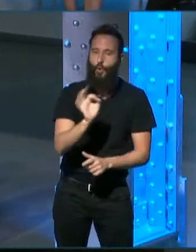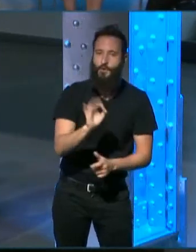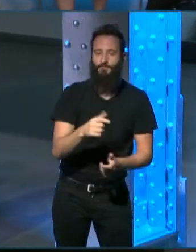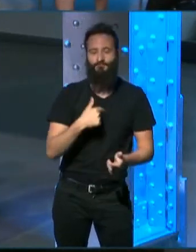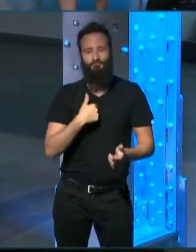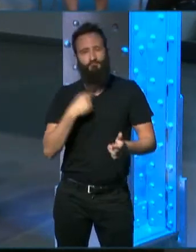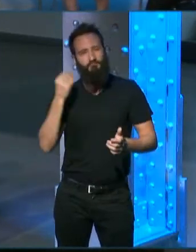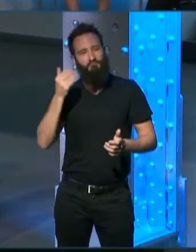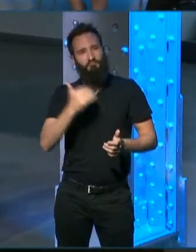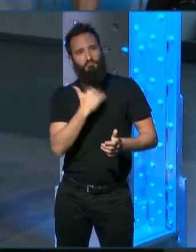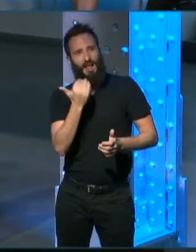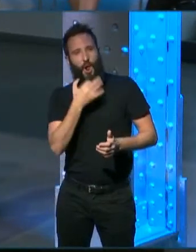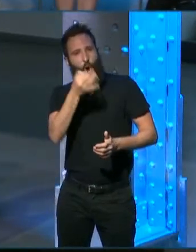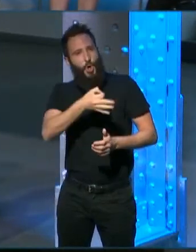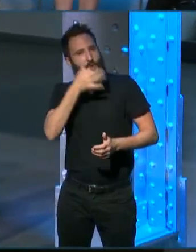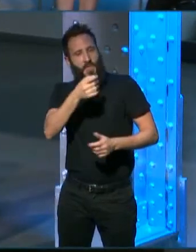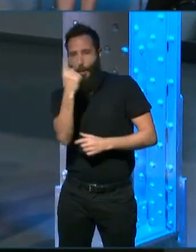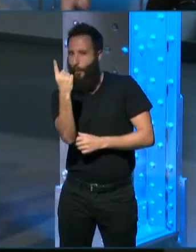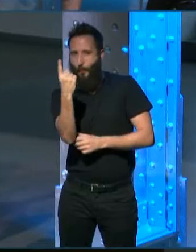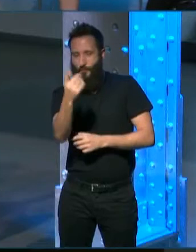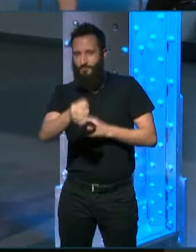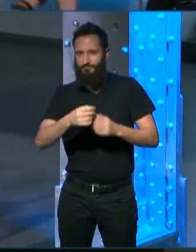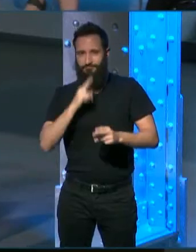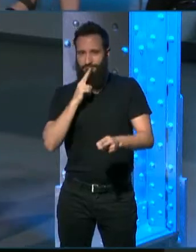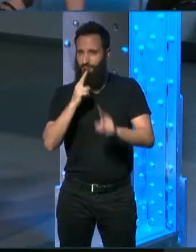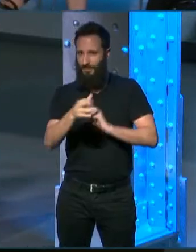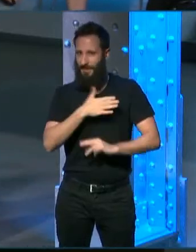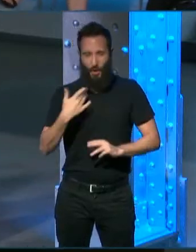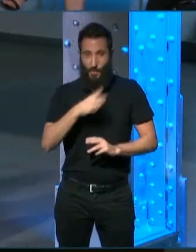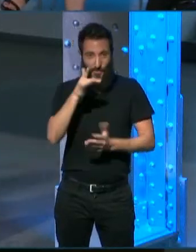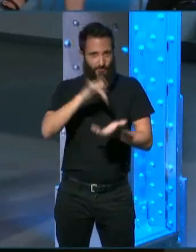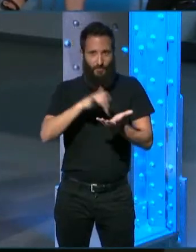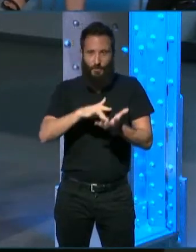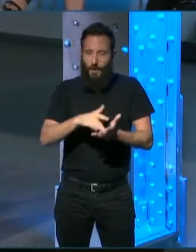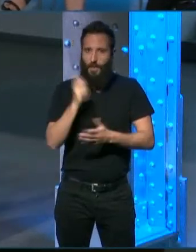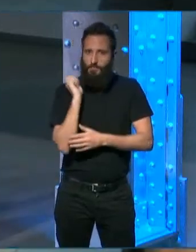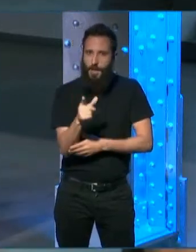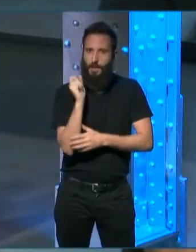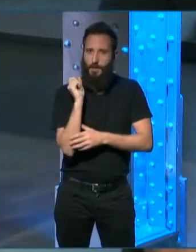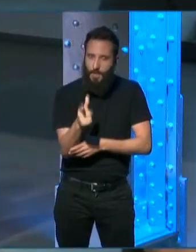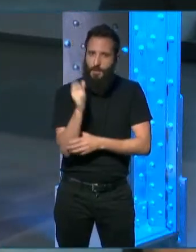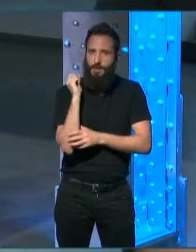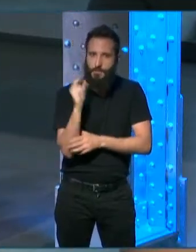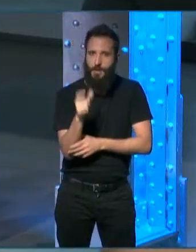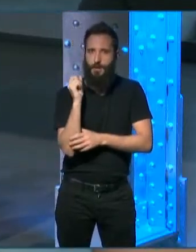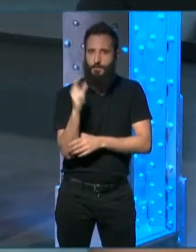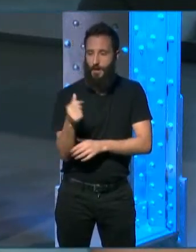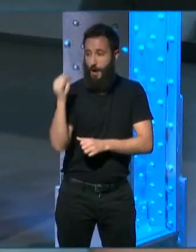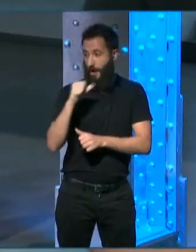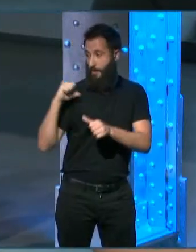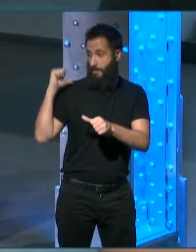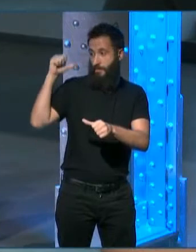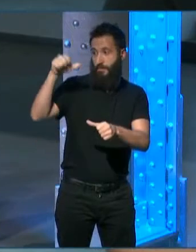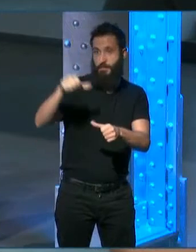Voy a decir un comentario solo que me atropella muy a menudo desde de unos años a esta parte.